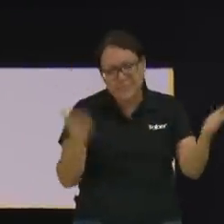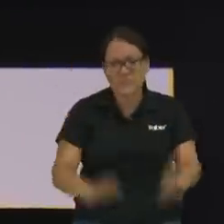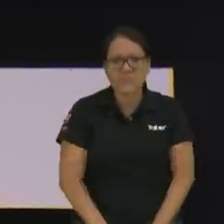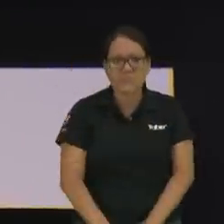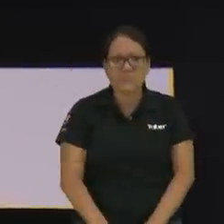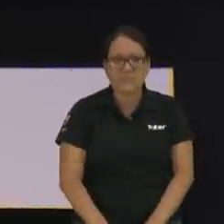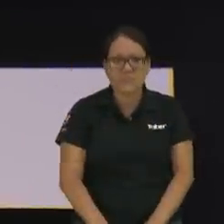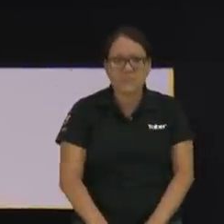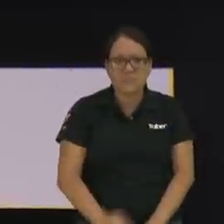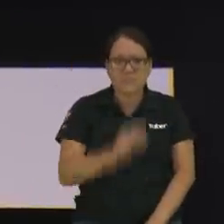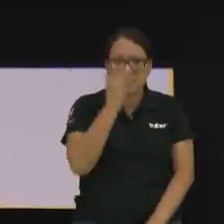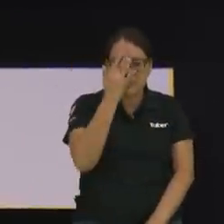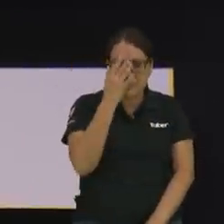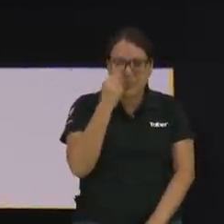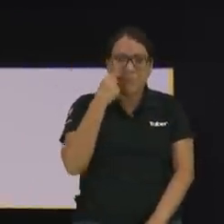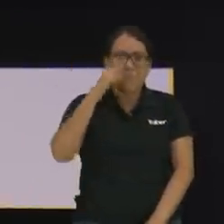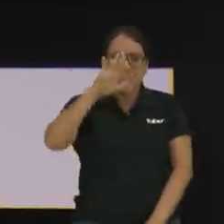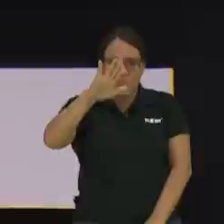¿Te puede ir a los libros de la Biblia?